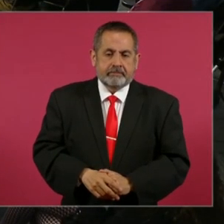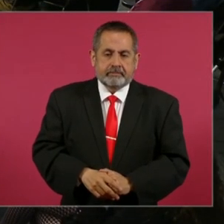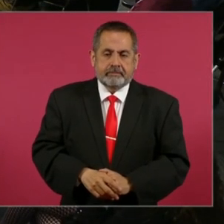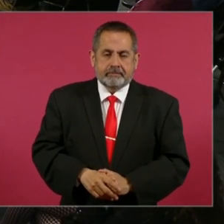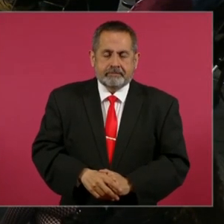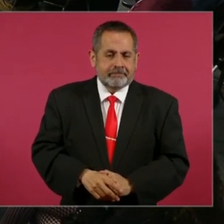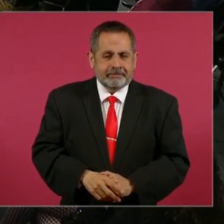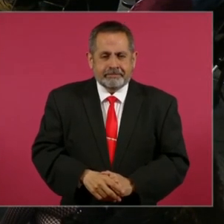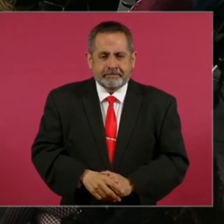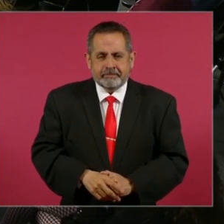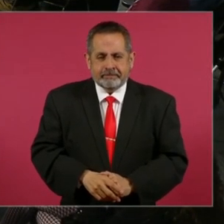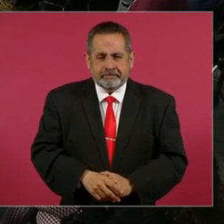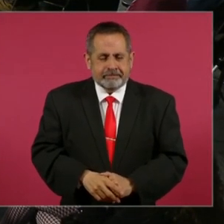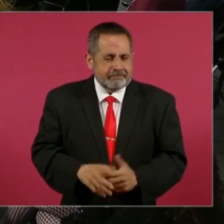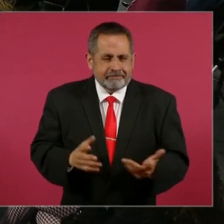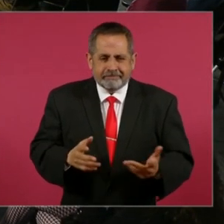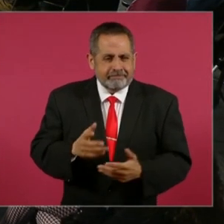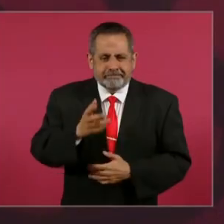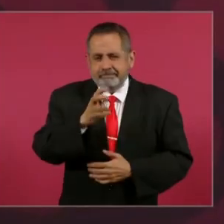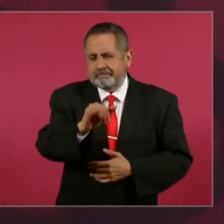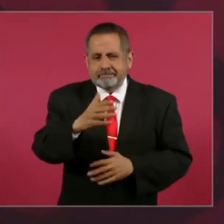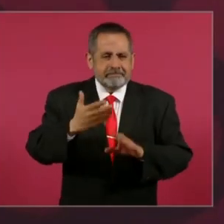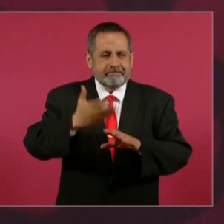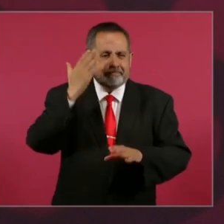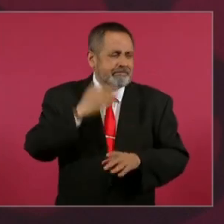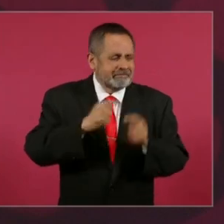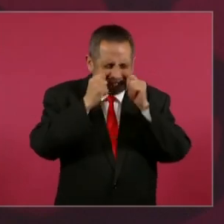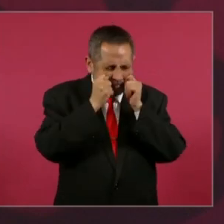sí, pero porque así estaba